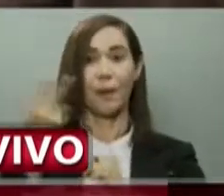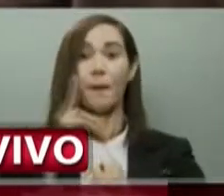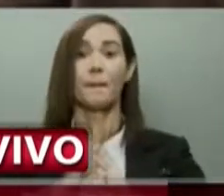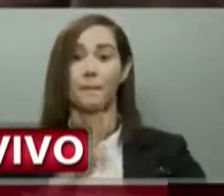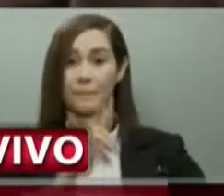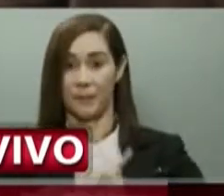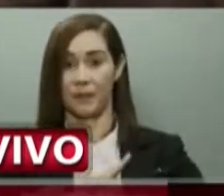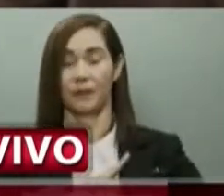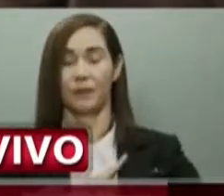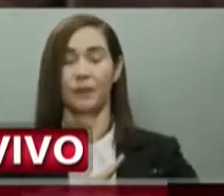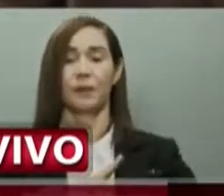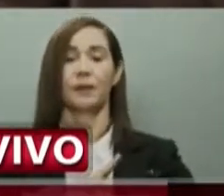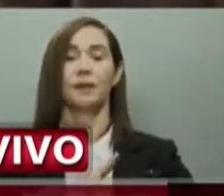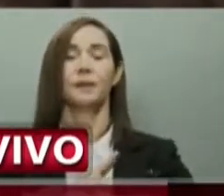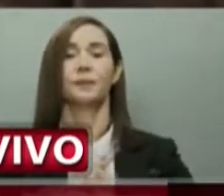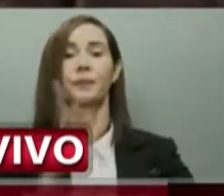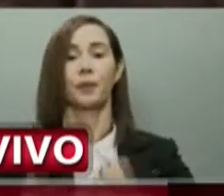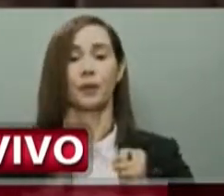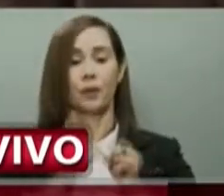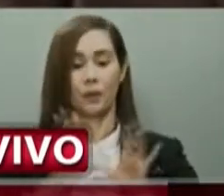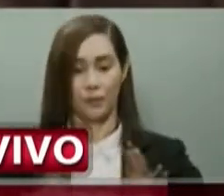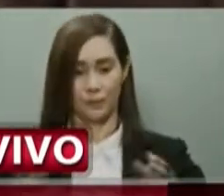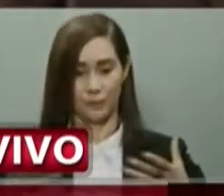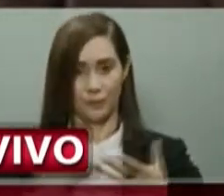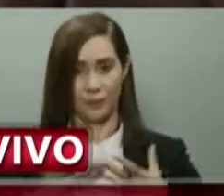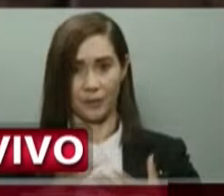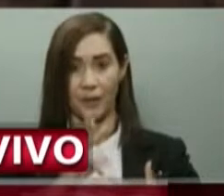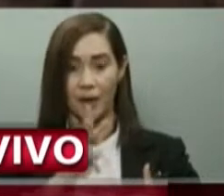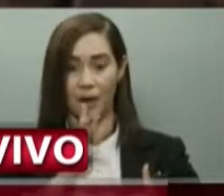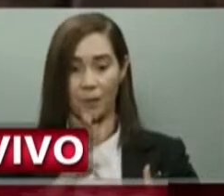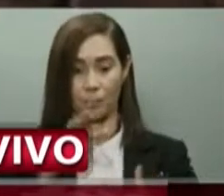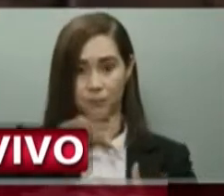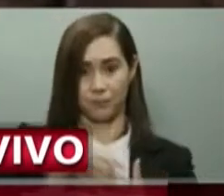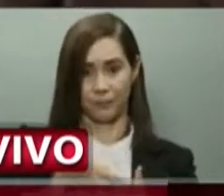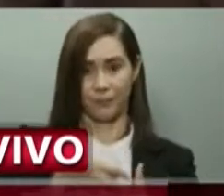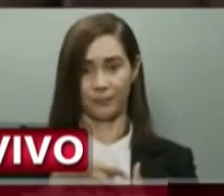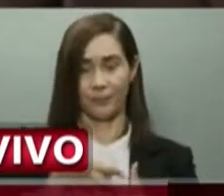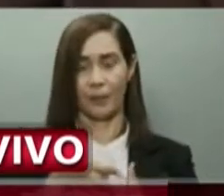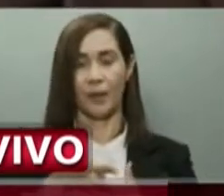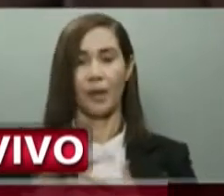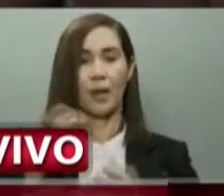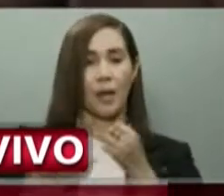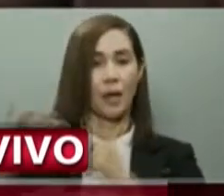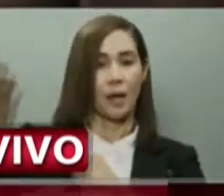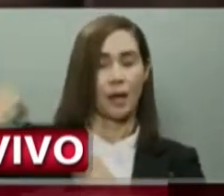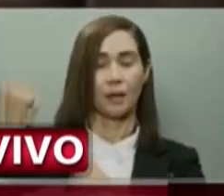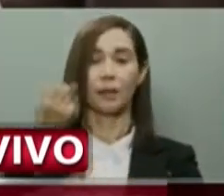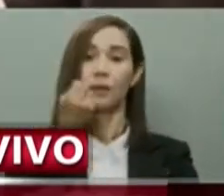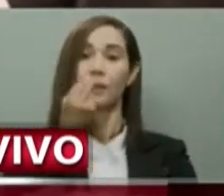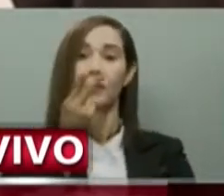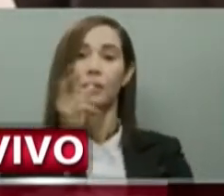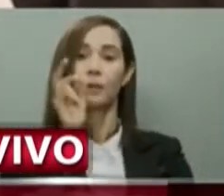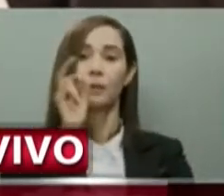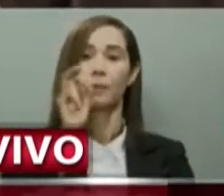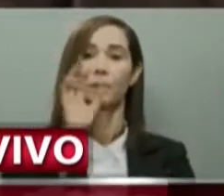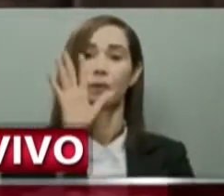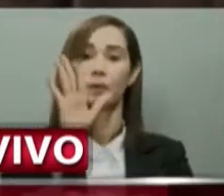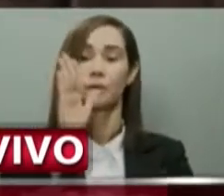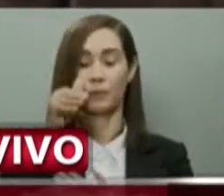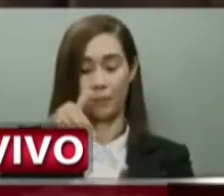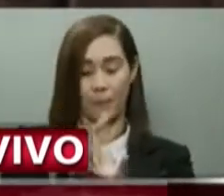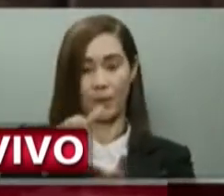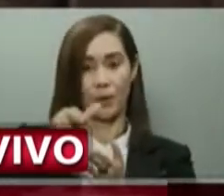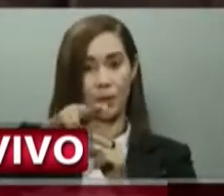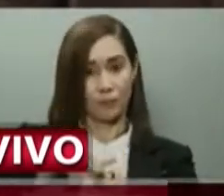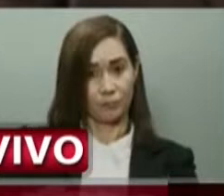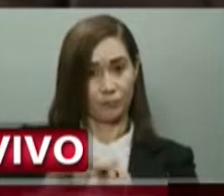Vegetales, sobre todo de invernaderos. El promedio era de 12.5 millones